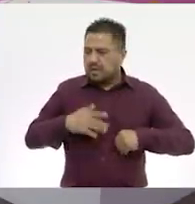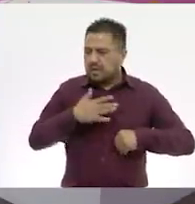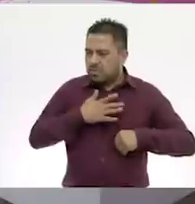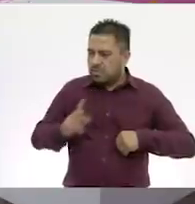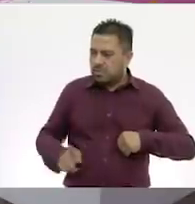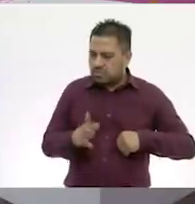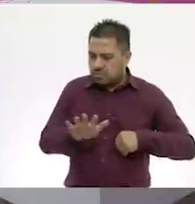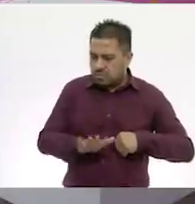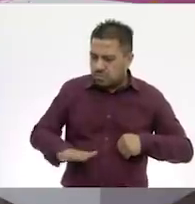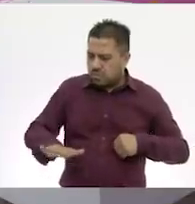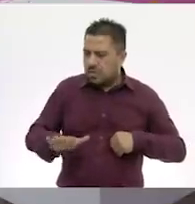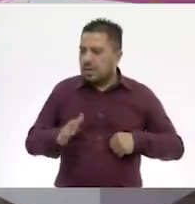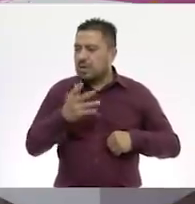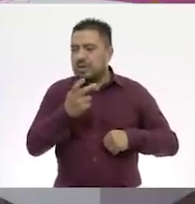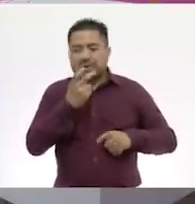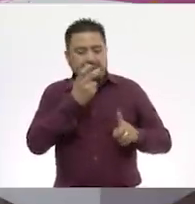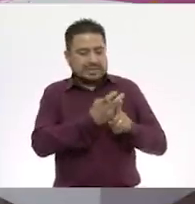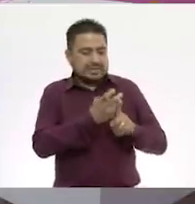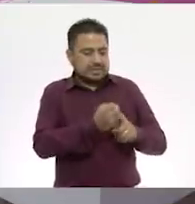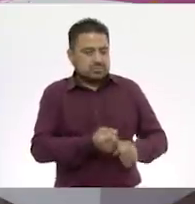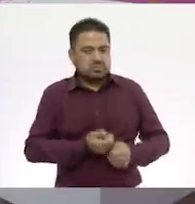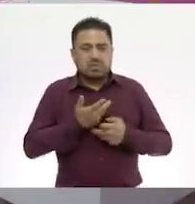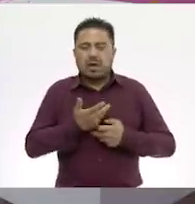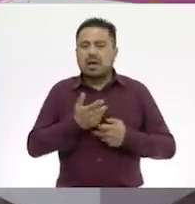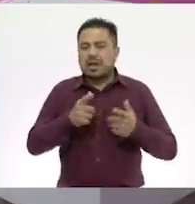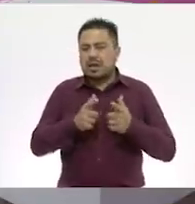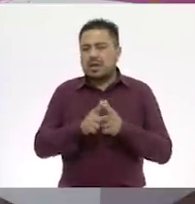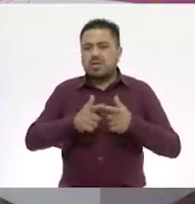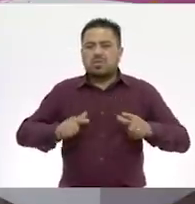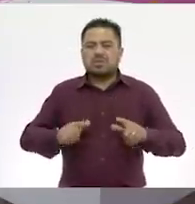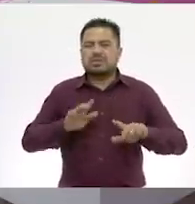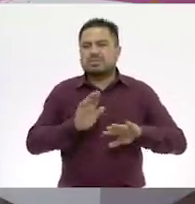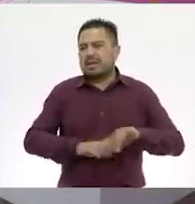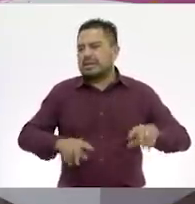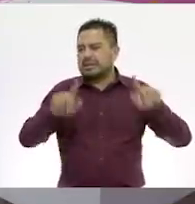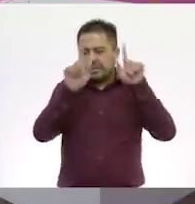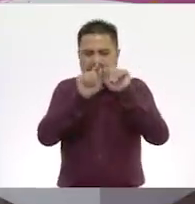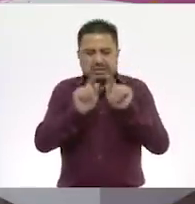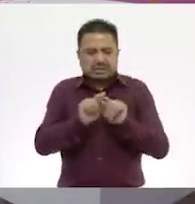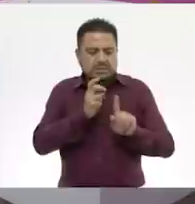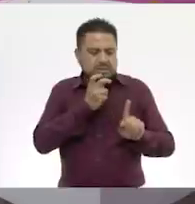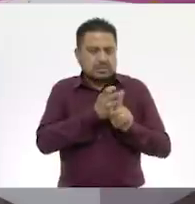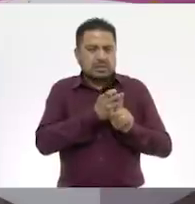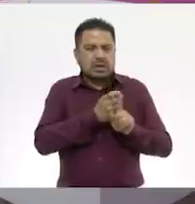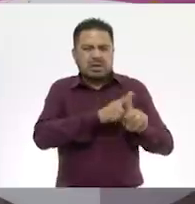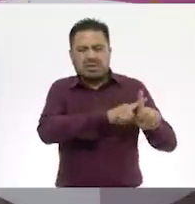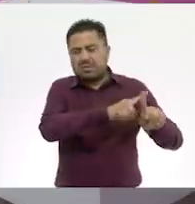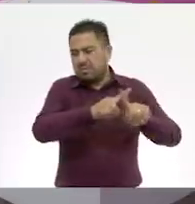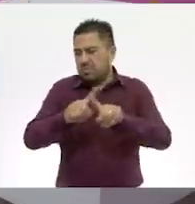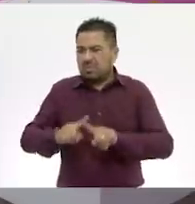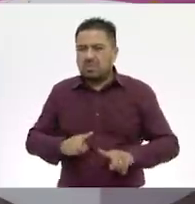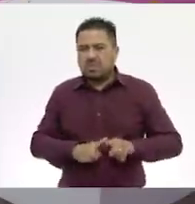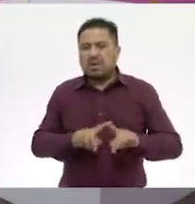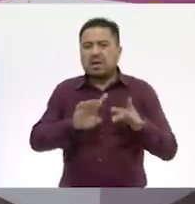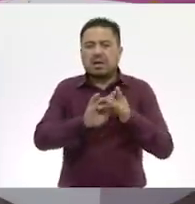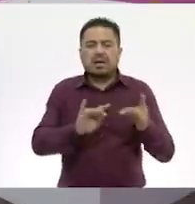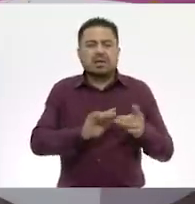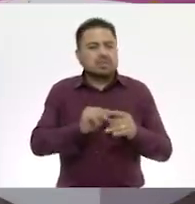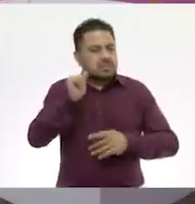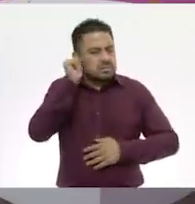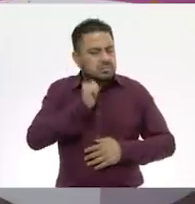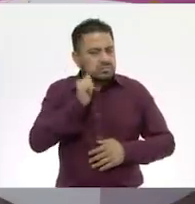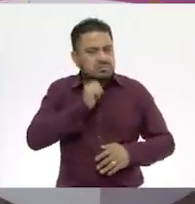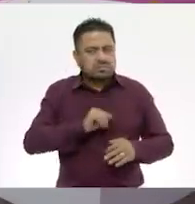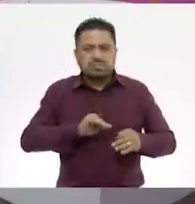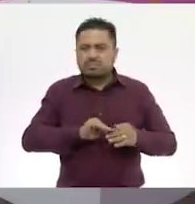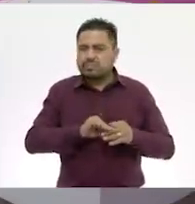pueblos. Los refranes son expresiones lingüísticas breves, que son invariables, es decir, que siempre se